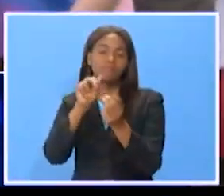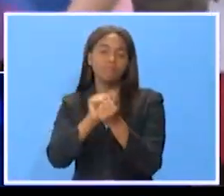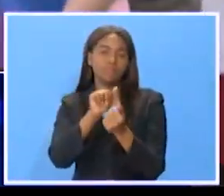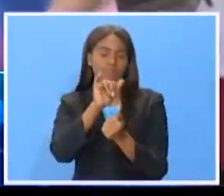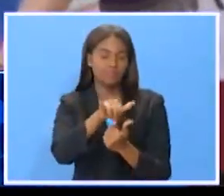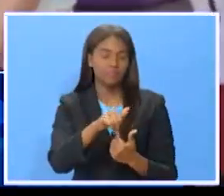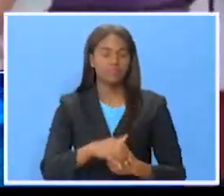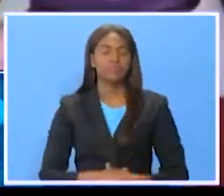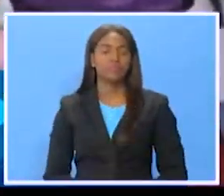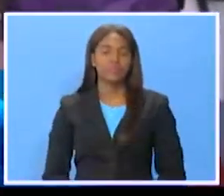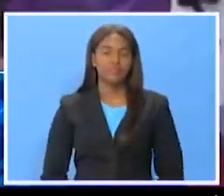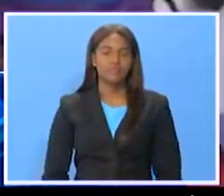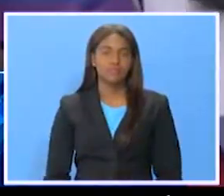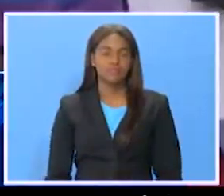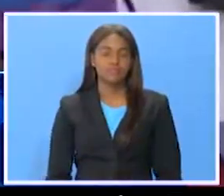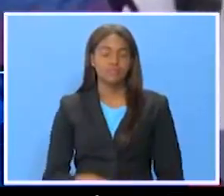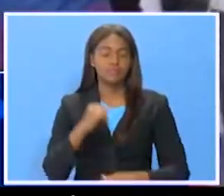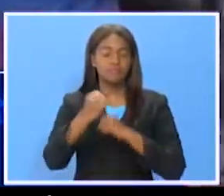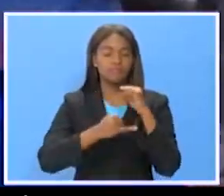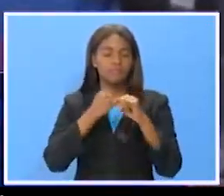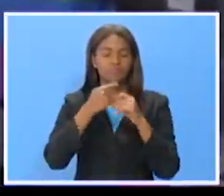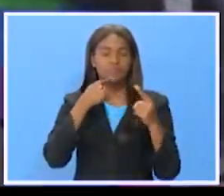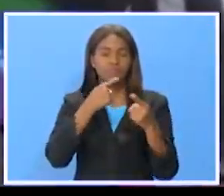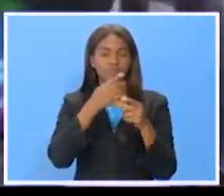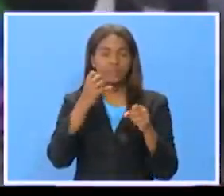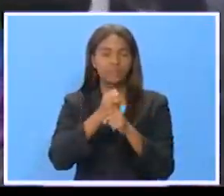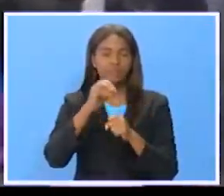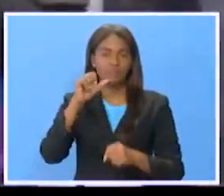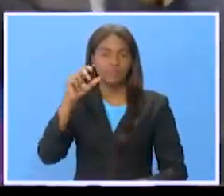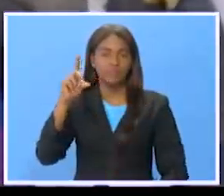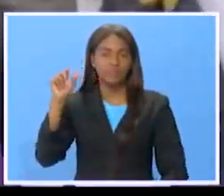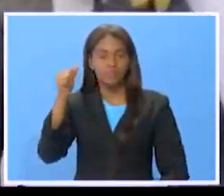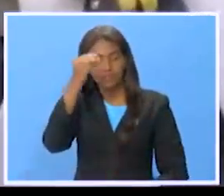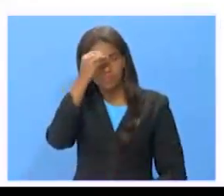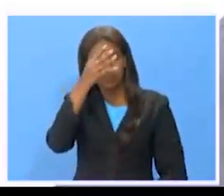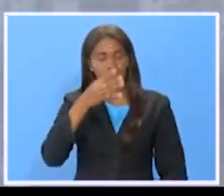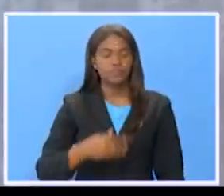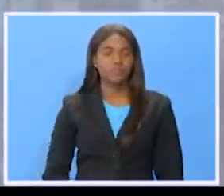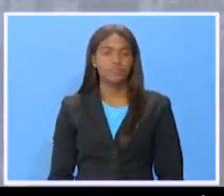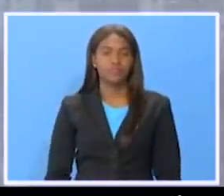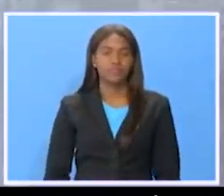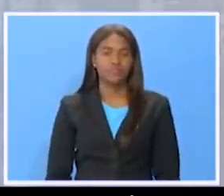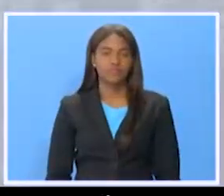las internacionales, para 4RD Noticias, Águeda Solano.